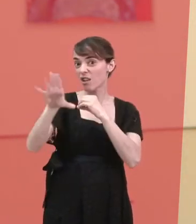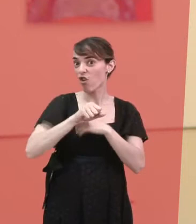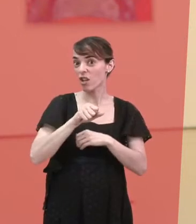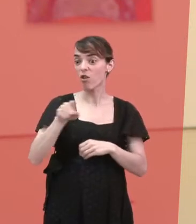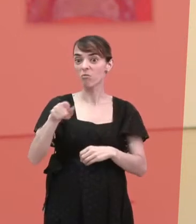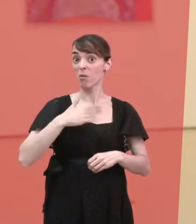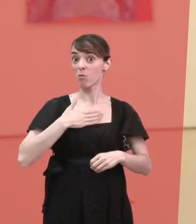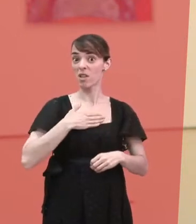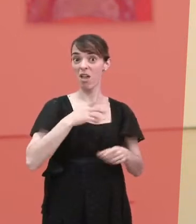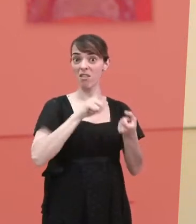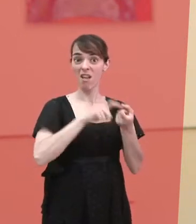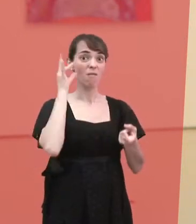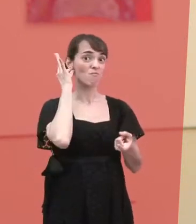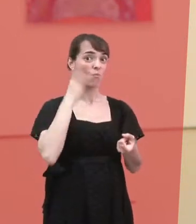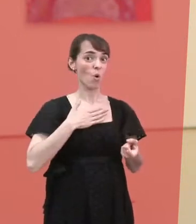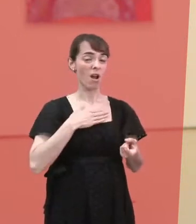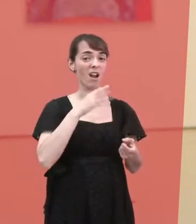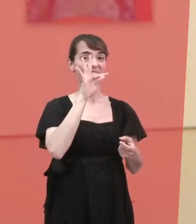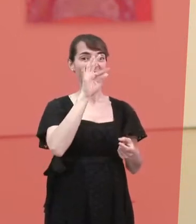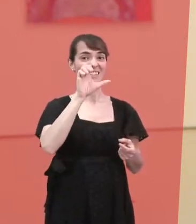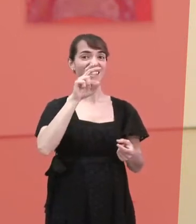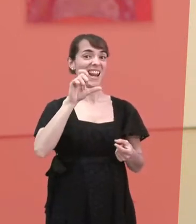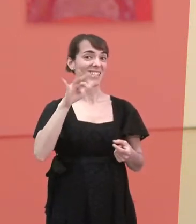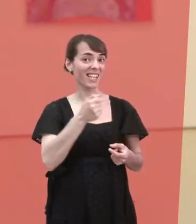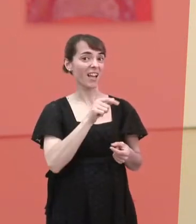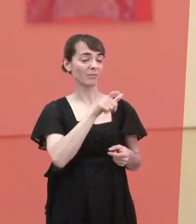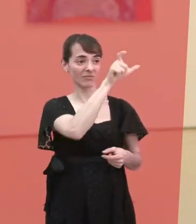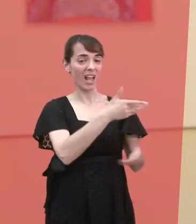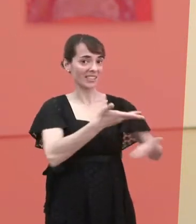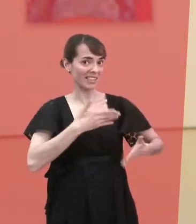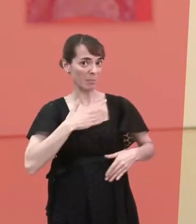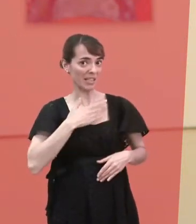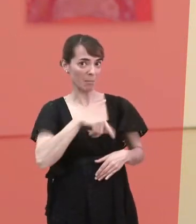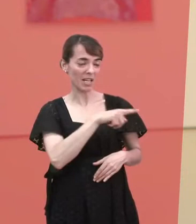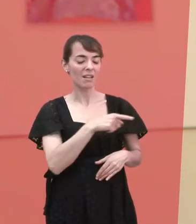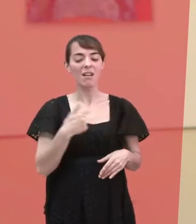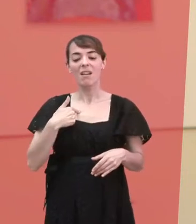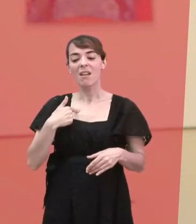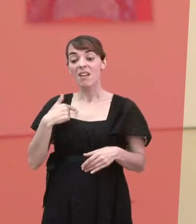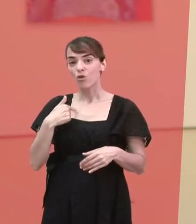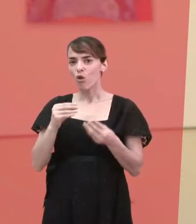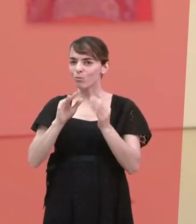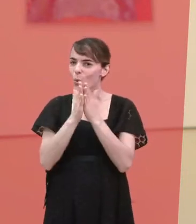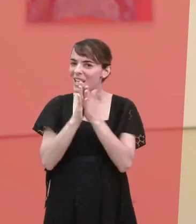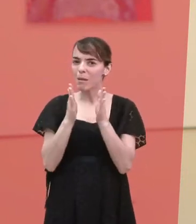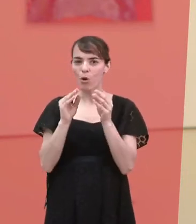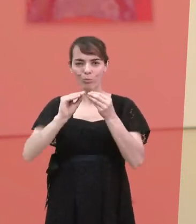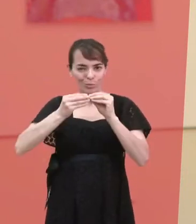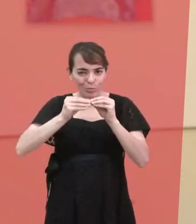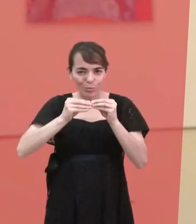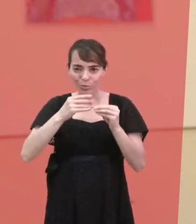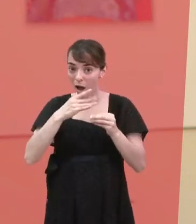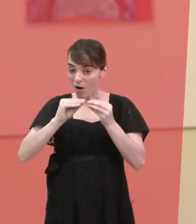cámara digital que es de Teresa, mi mujer y asistente, y he hecho un librito, que es un librito que ahora